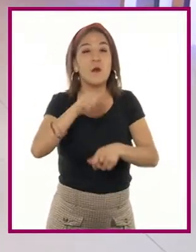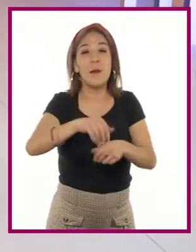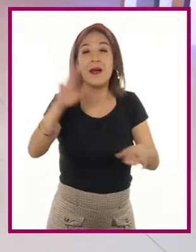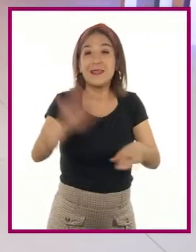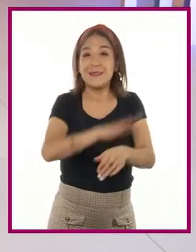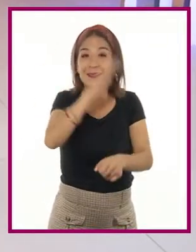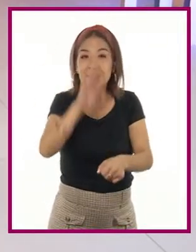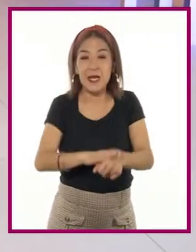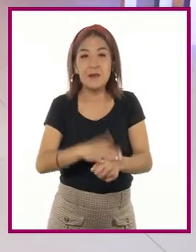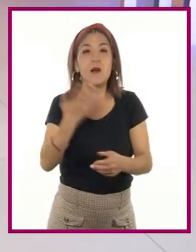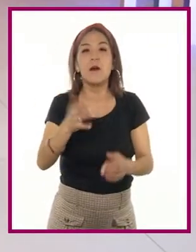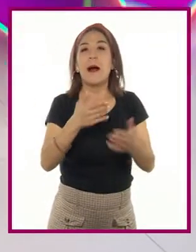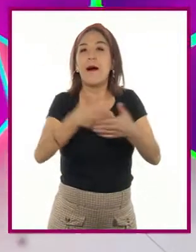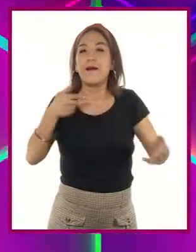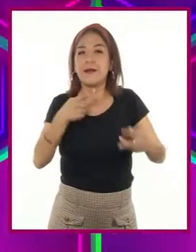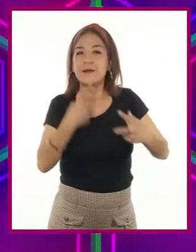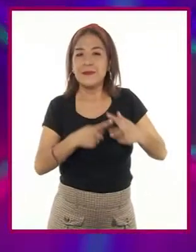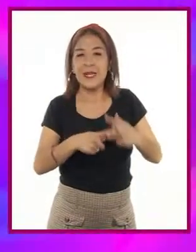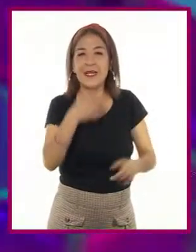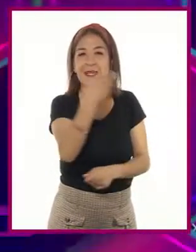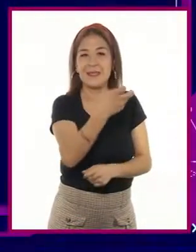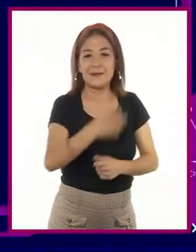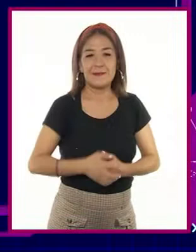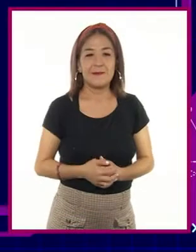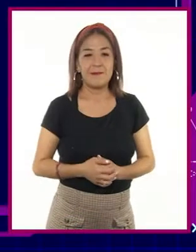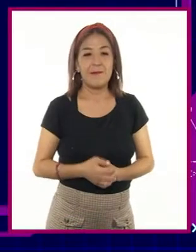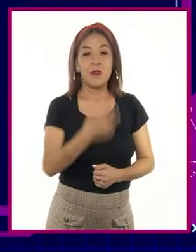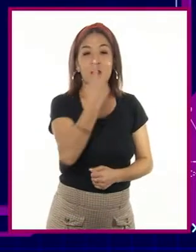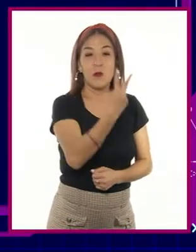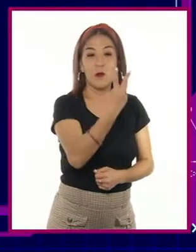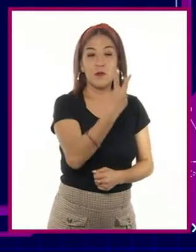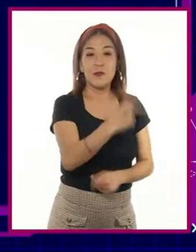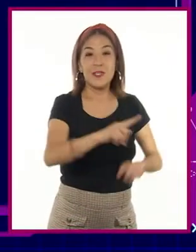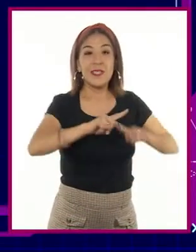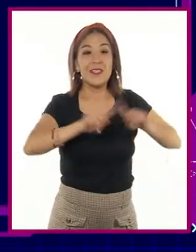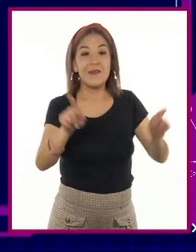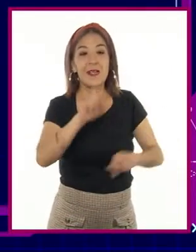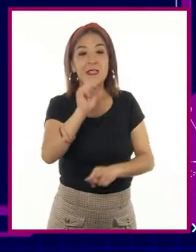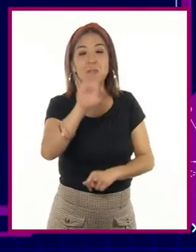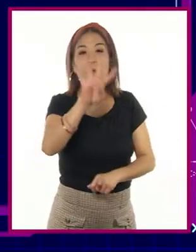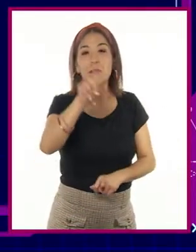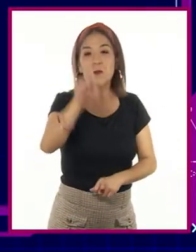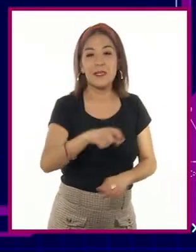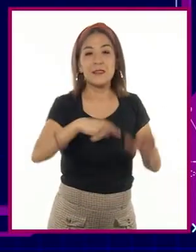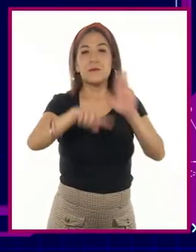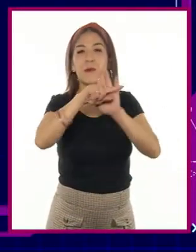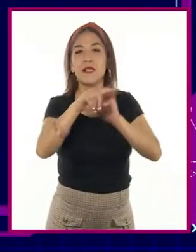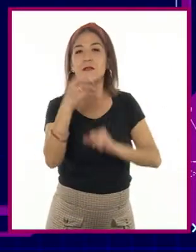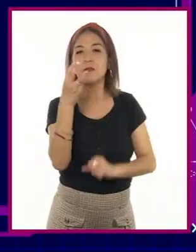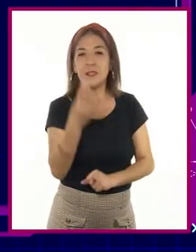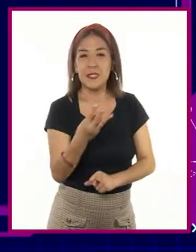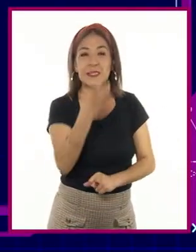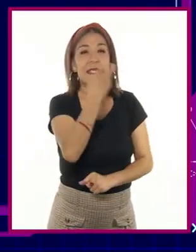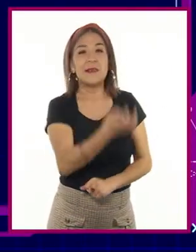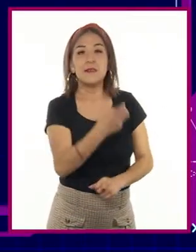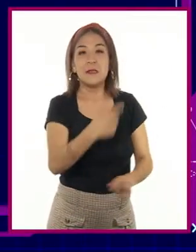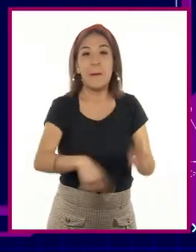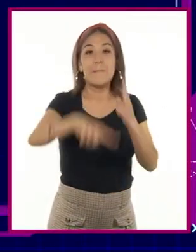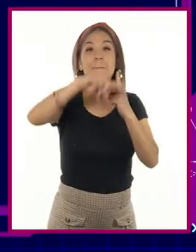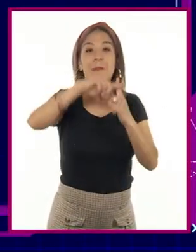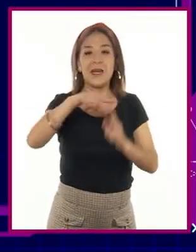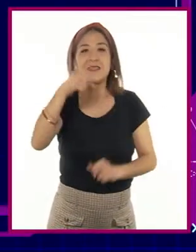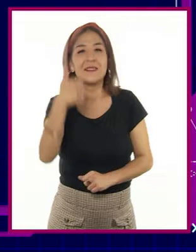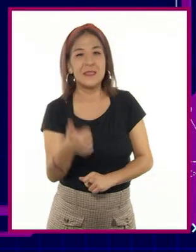previamente calculada como lo es 2 por la diferencia de 4x menos 3 a esto se le suma